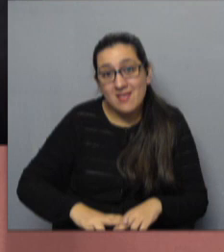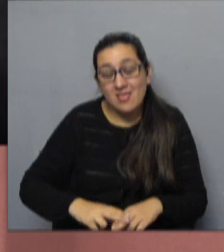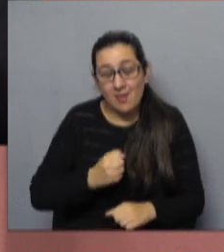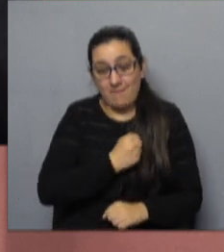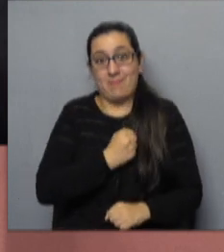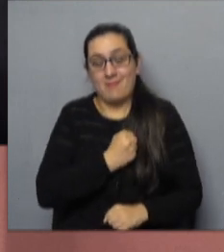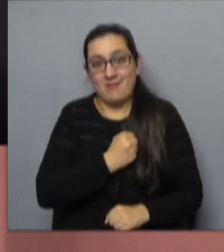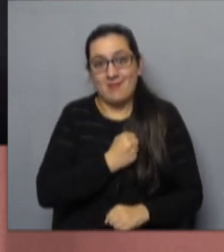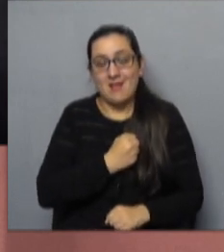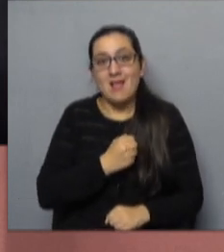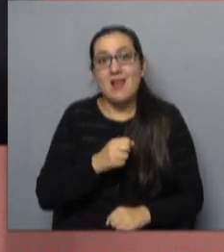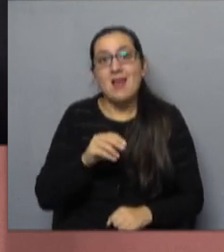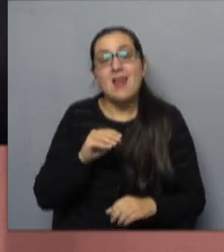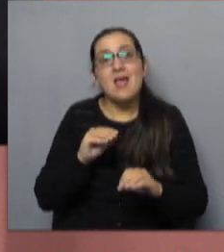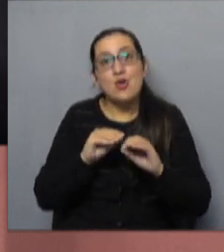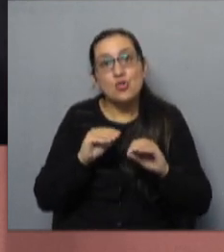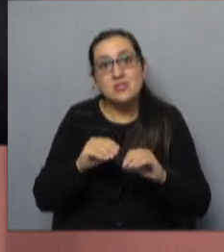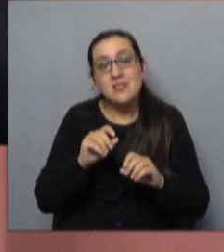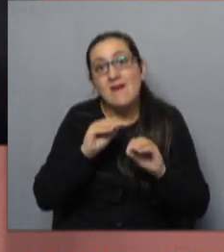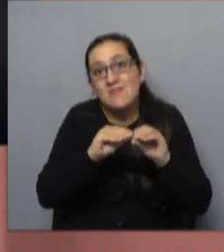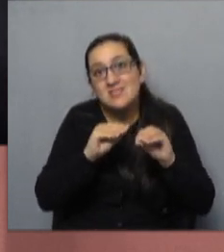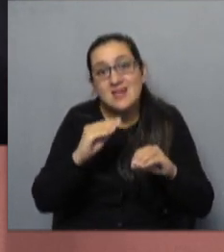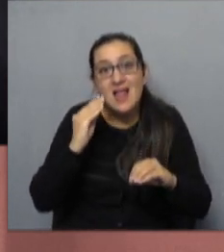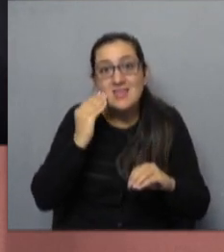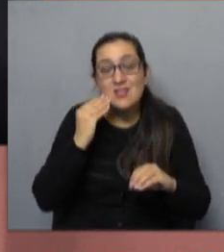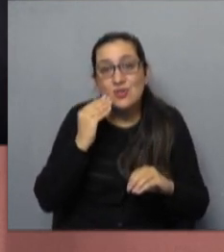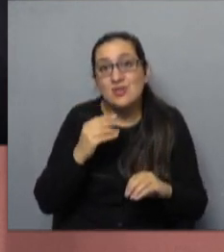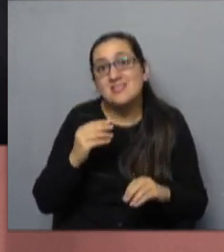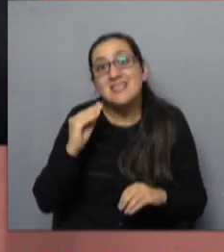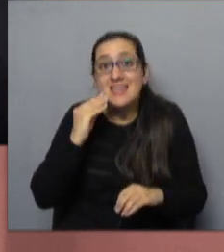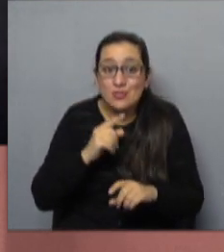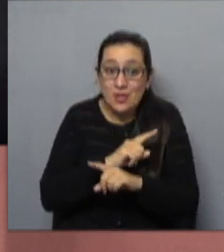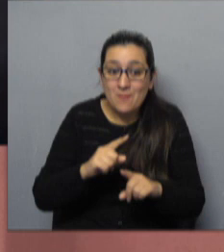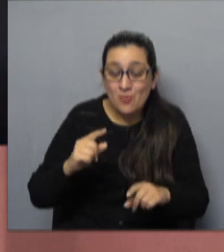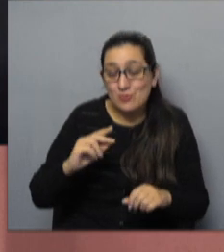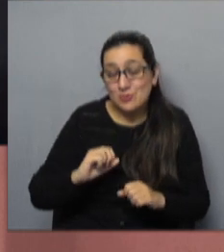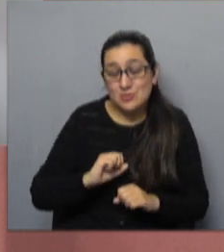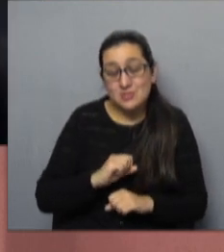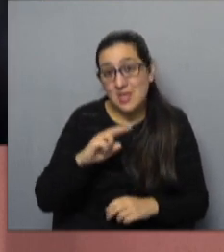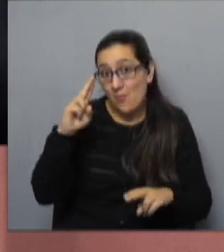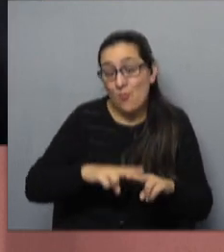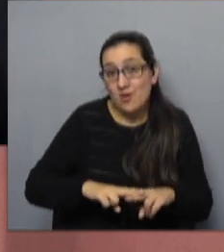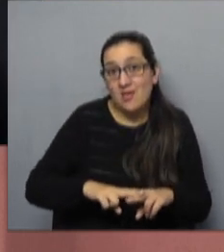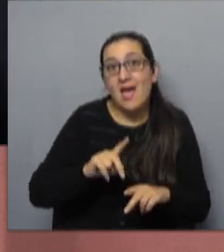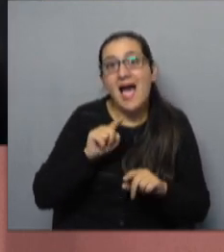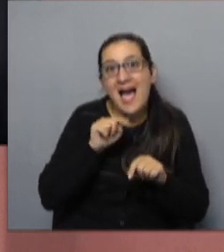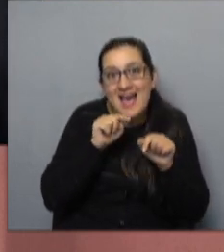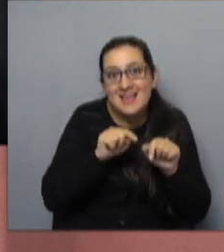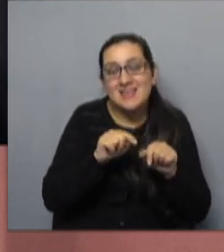la tienen que dar al nieto. Y si el nieto tampoco se muere, se comunica a la